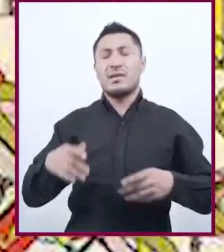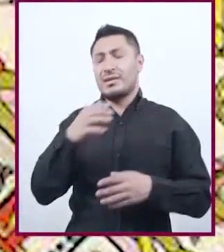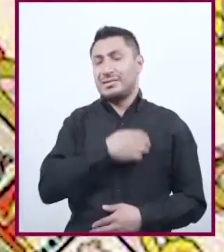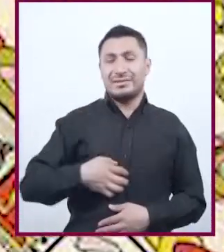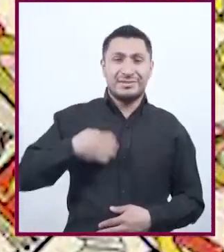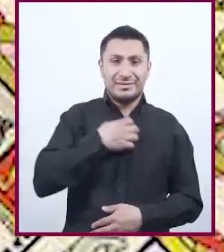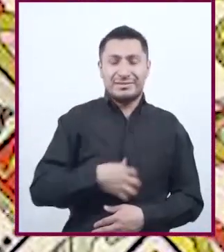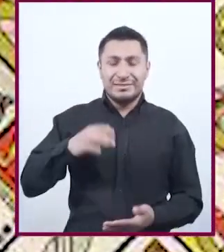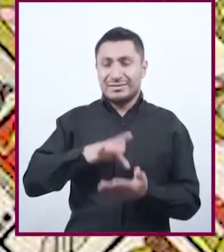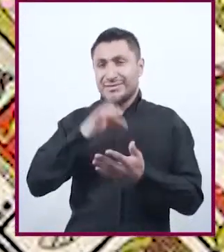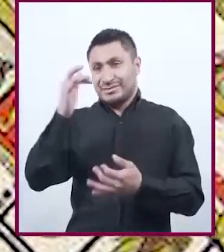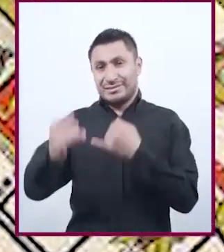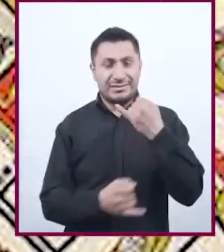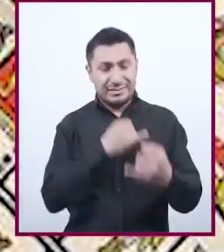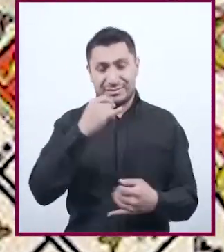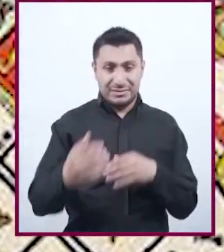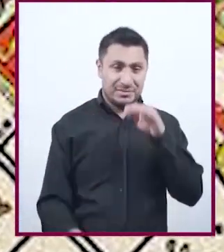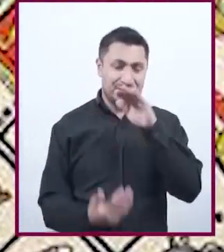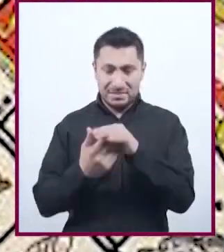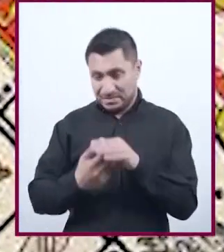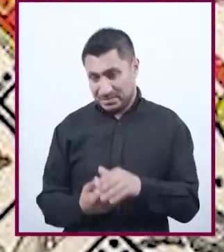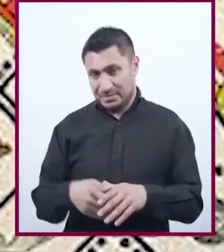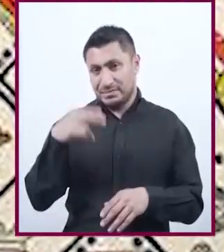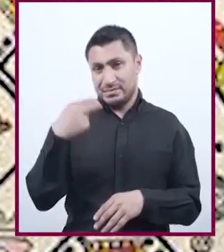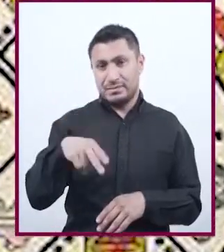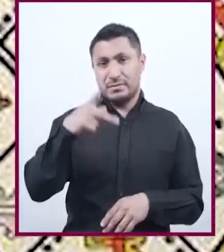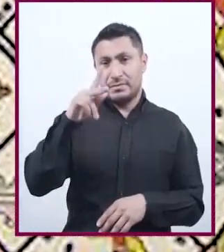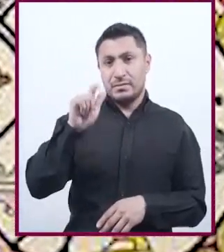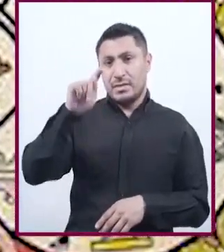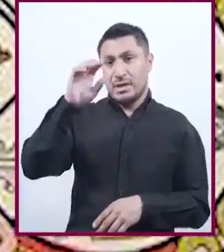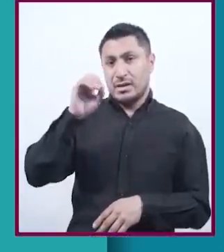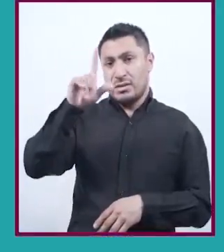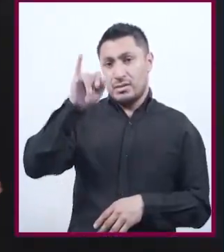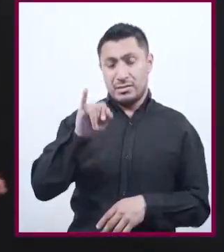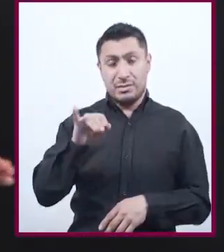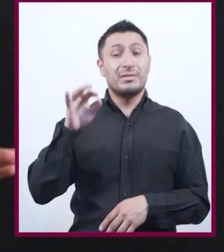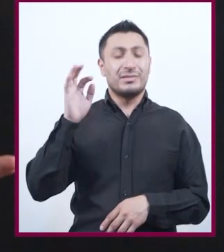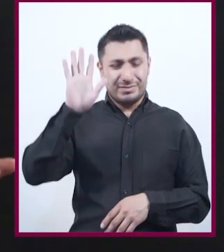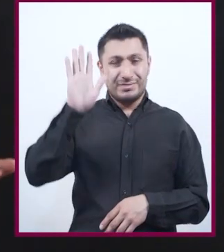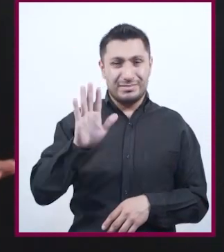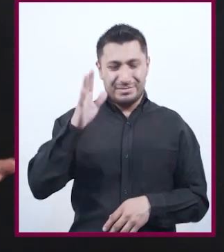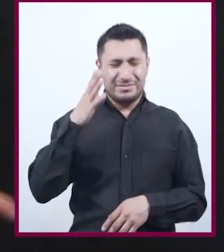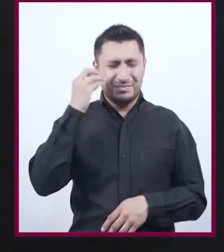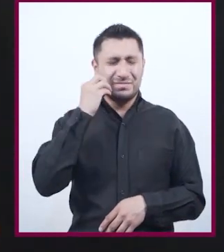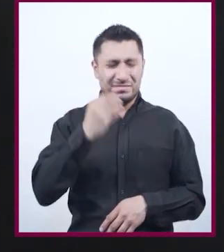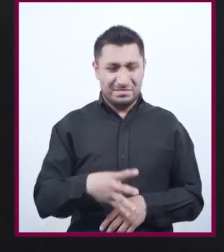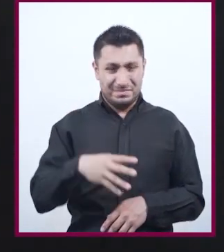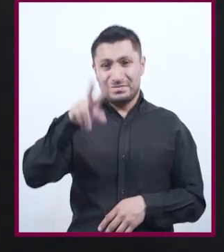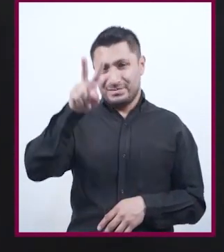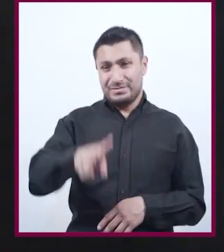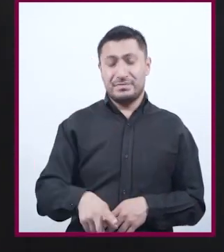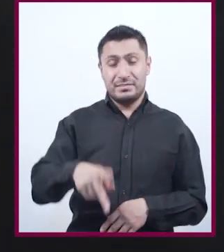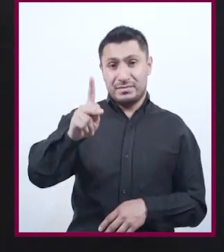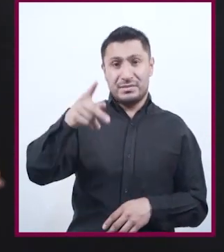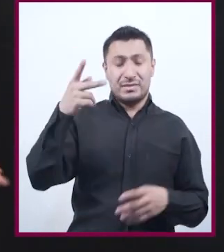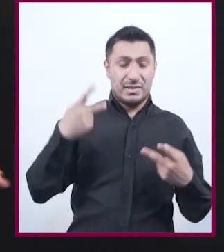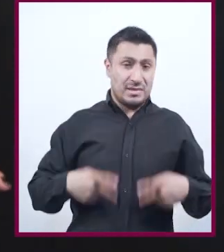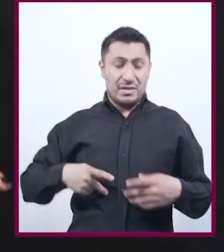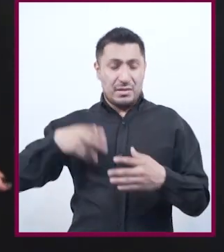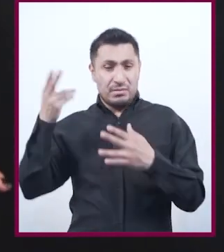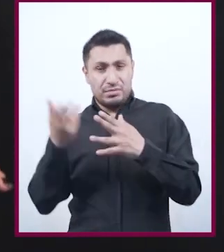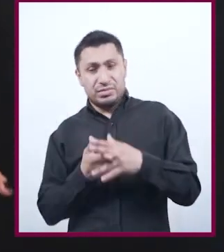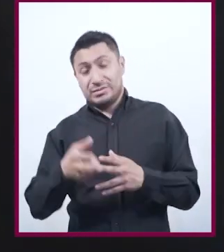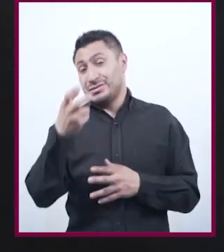y agradecida, se ponía a jugar un juego de mesa llamado Patoli. Suena todo muy padre, ¿no? Excepto por la